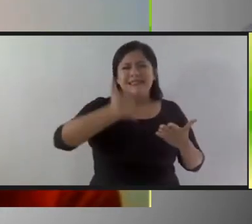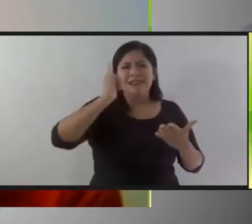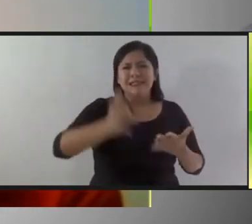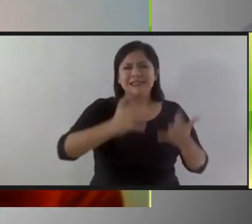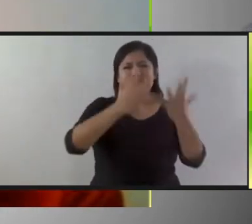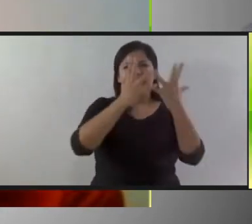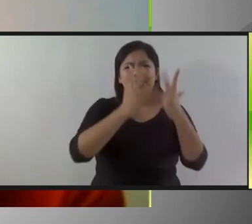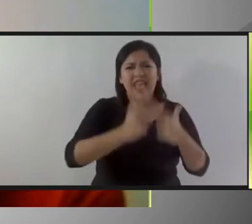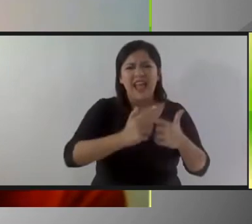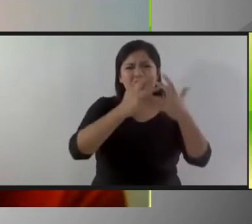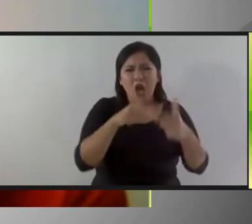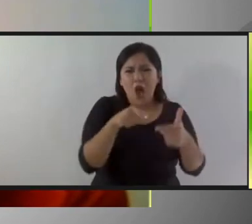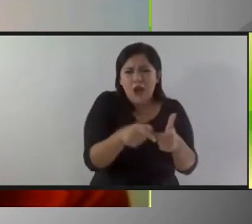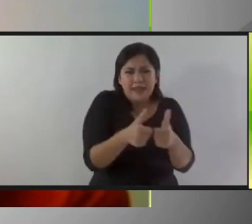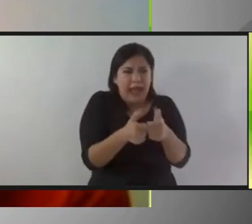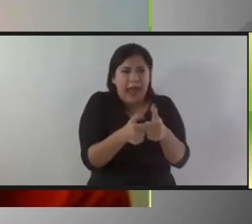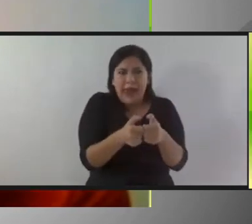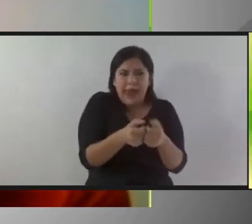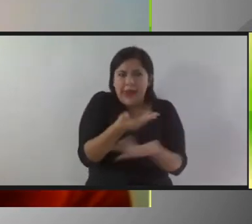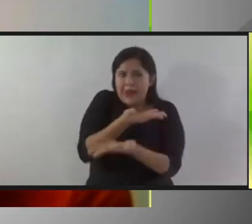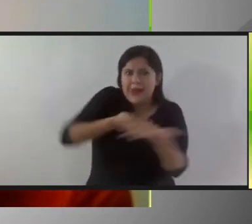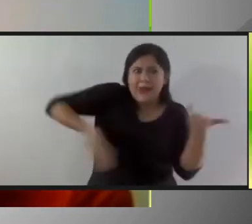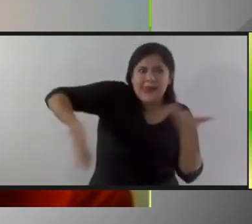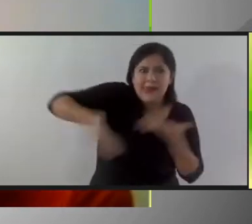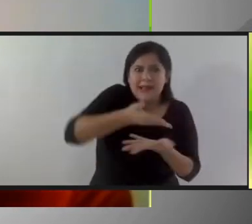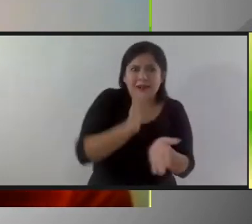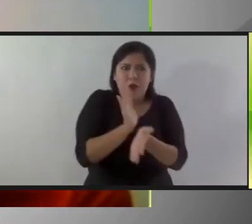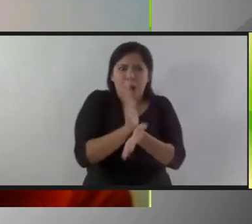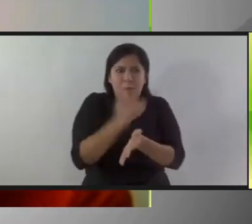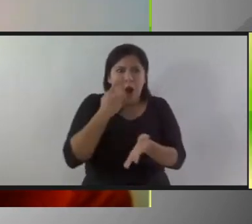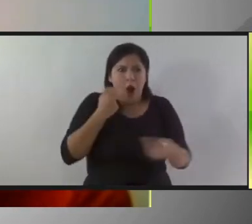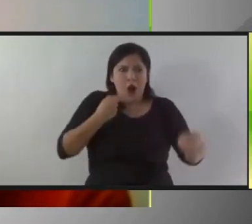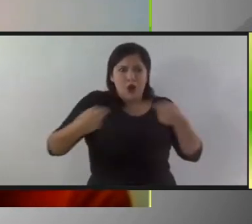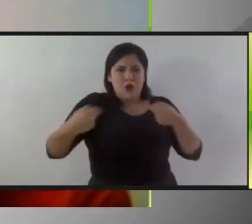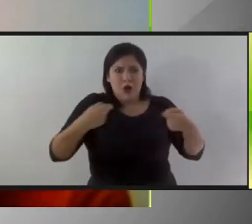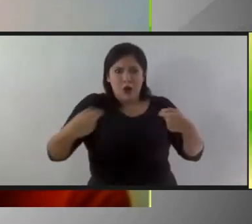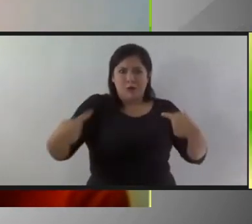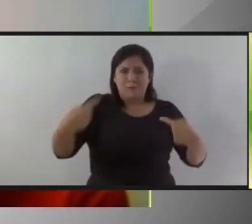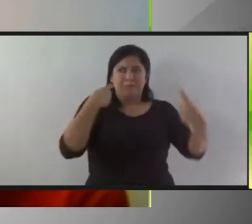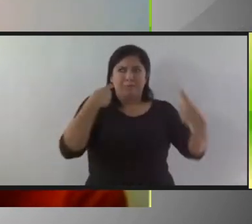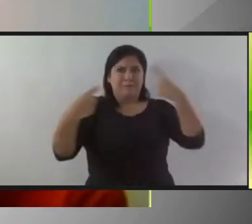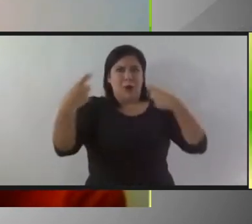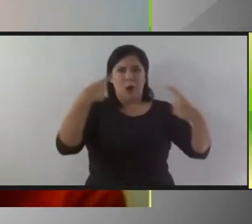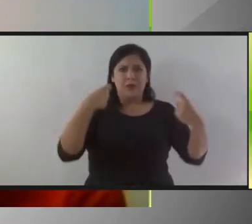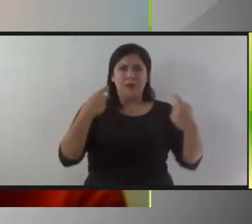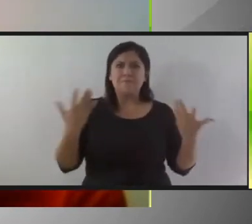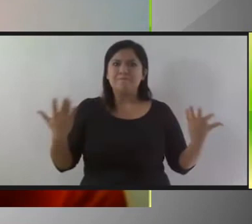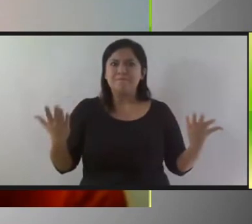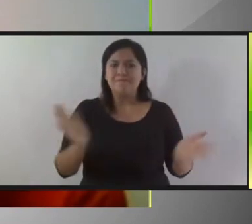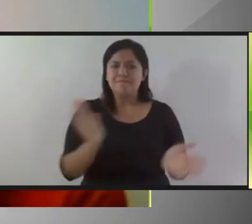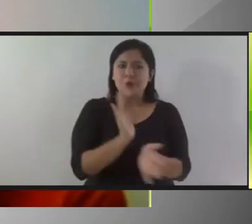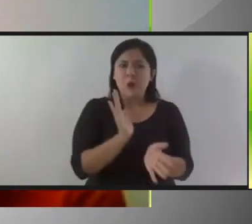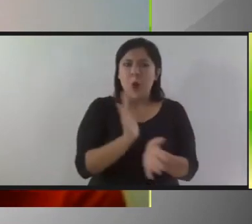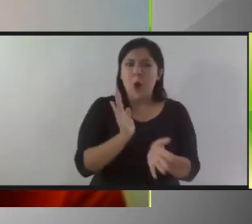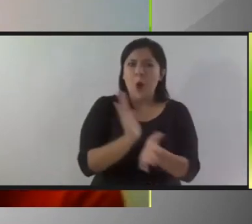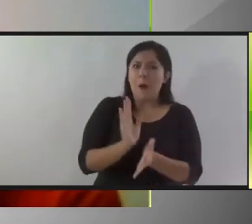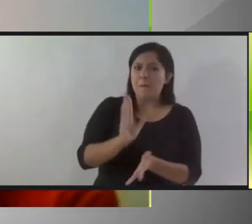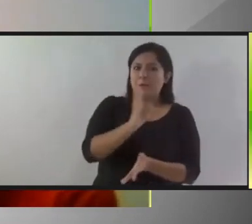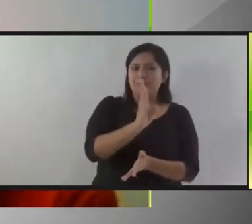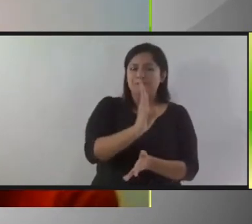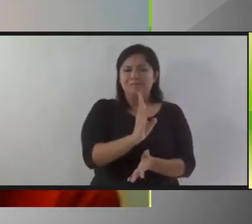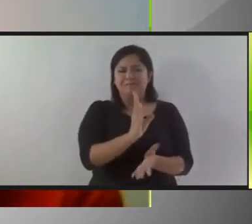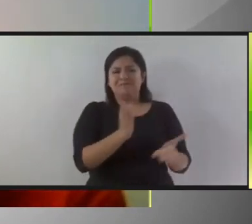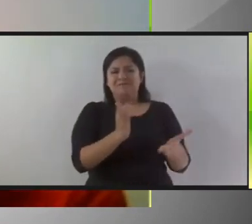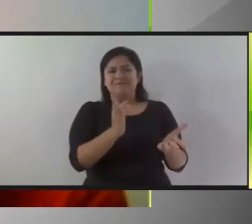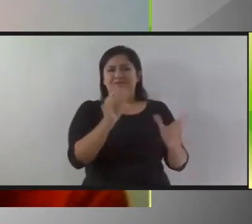de supervisión y control, me pregunto cómo leer el resultado que tendrá este biopoder sobre nosotros, y